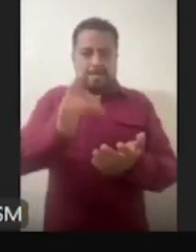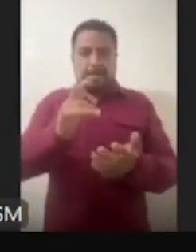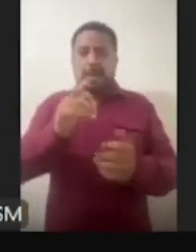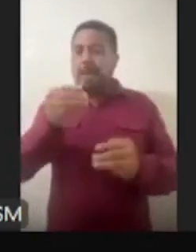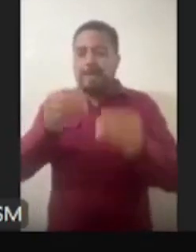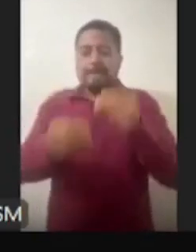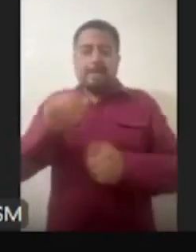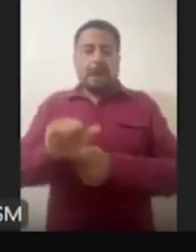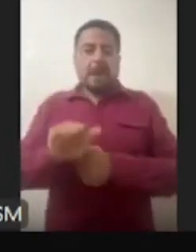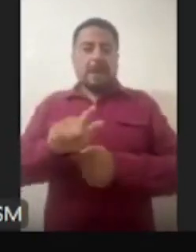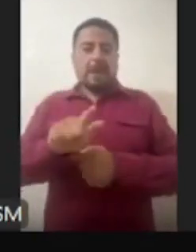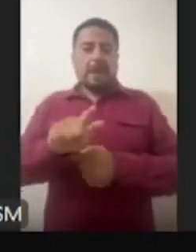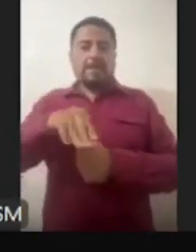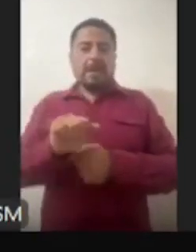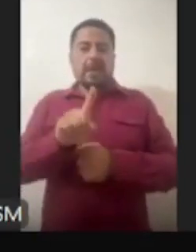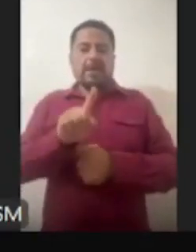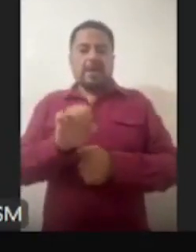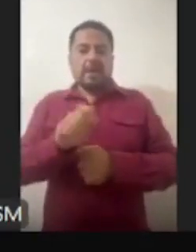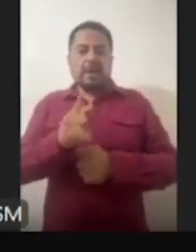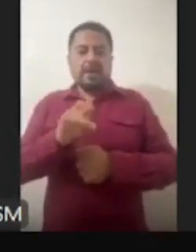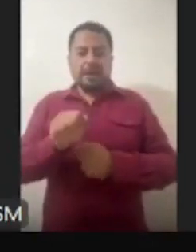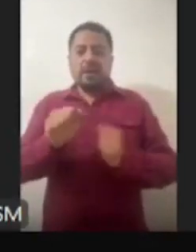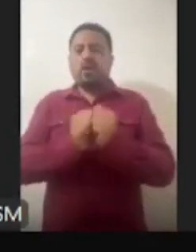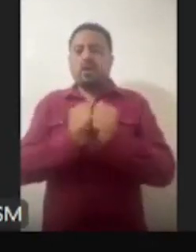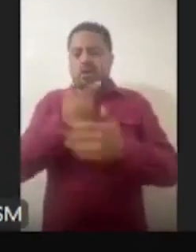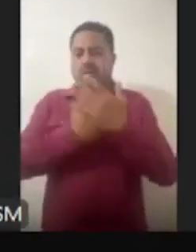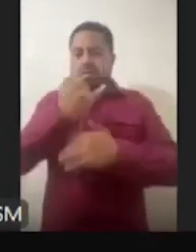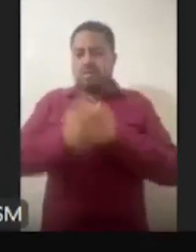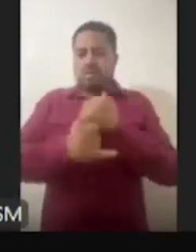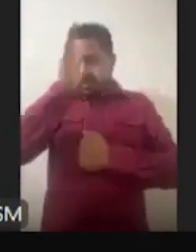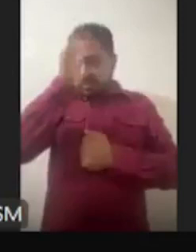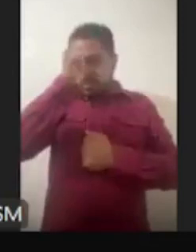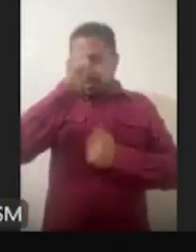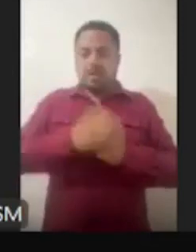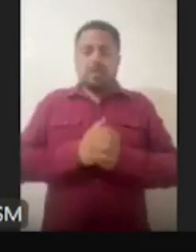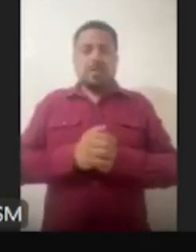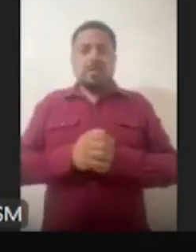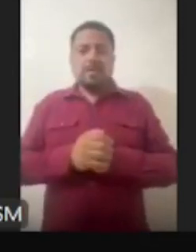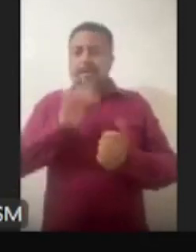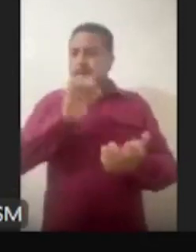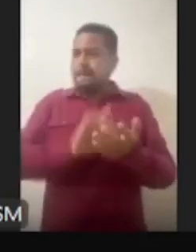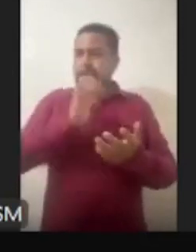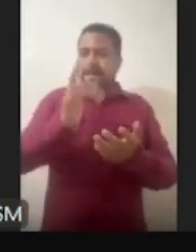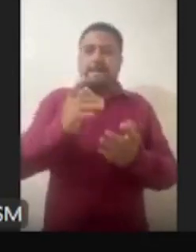ponencia. Gracias, magistrada, magistrada Hilda Rosa Delgado Brito.